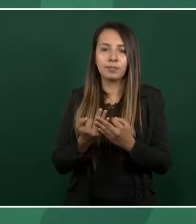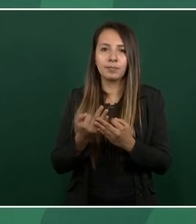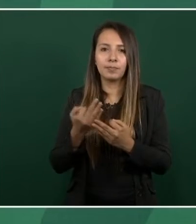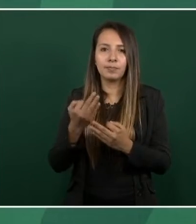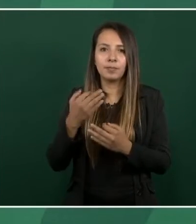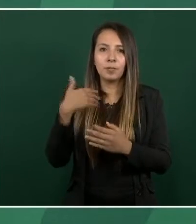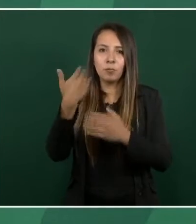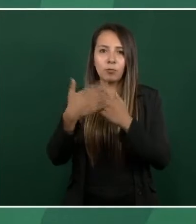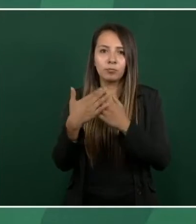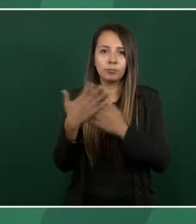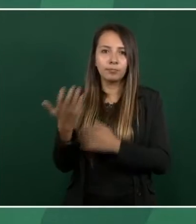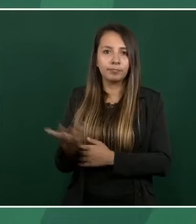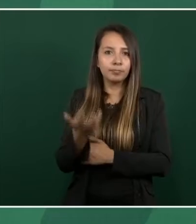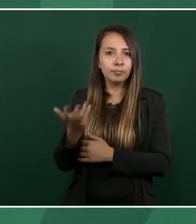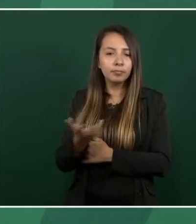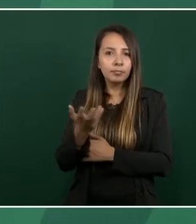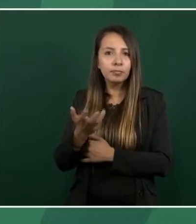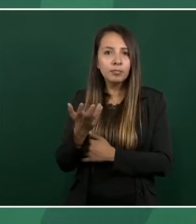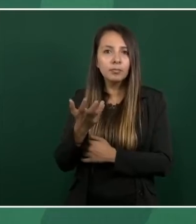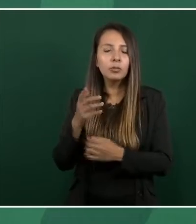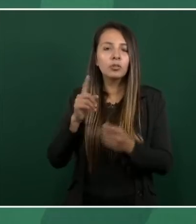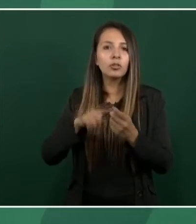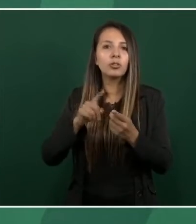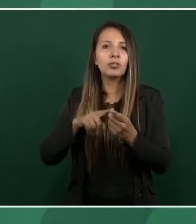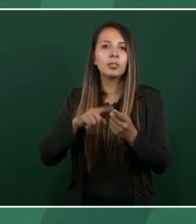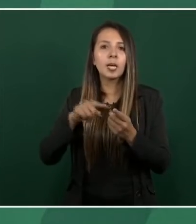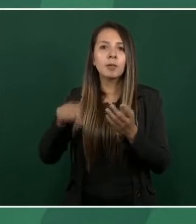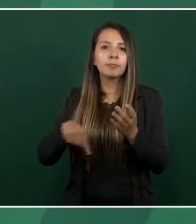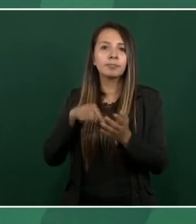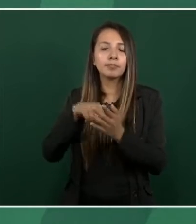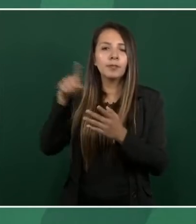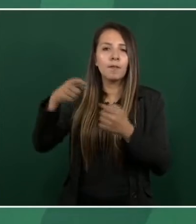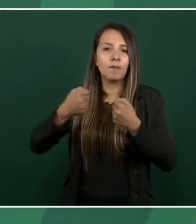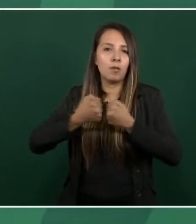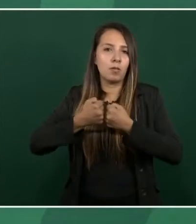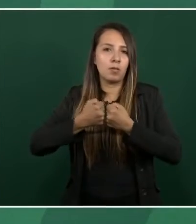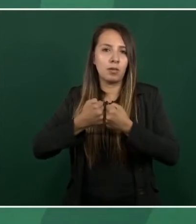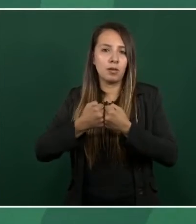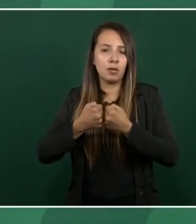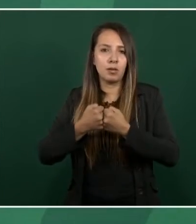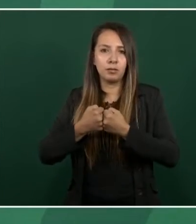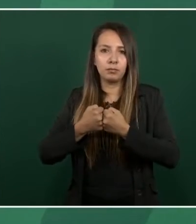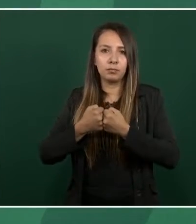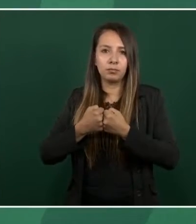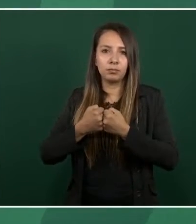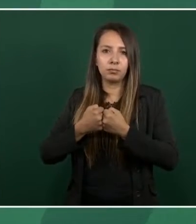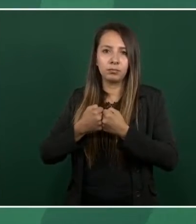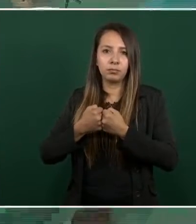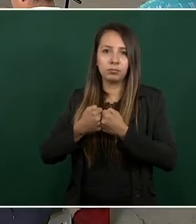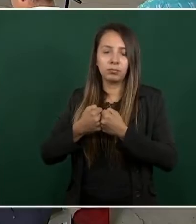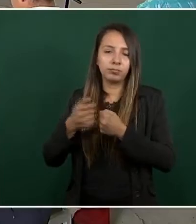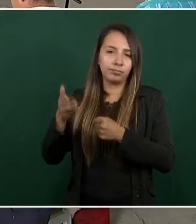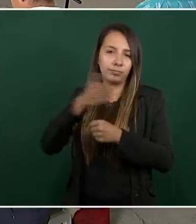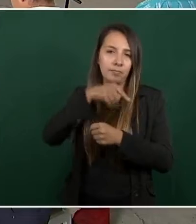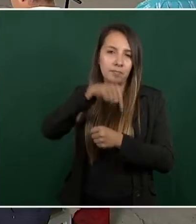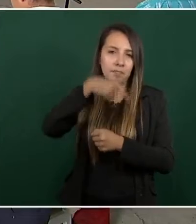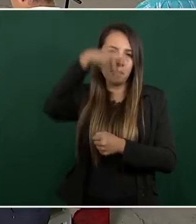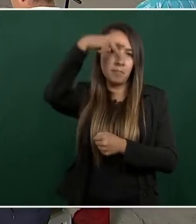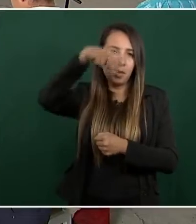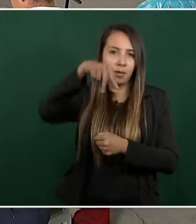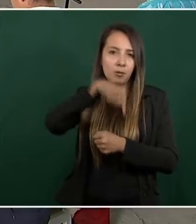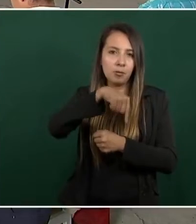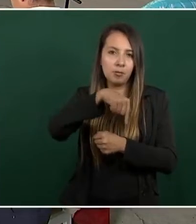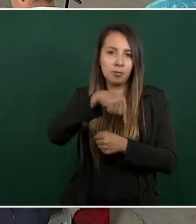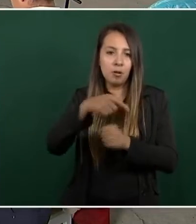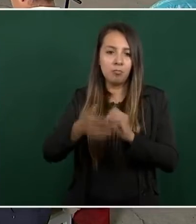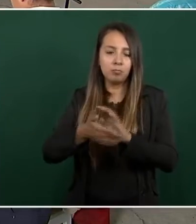van a realizar en la frontera del lado nuestro, del lado mexicano.